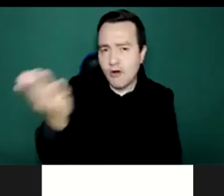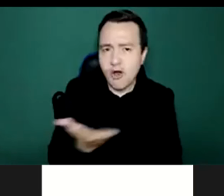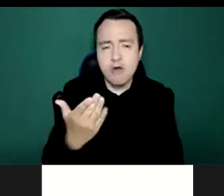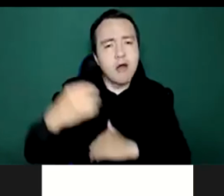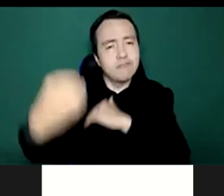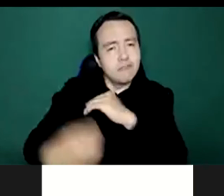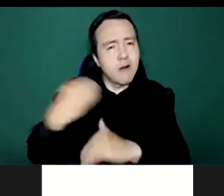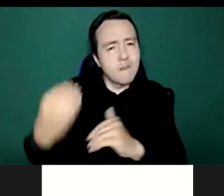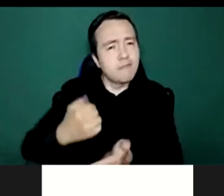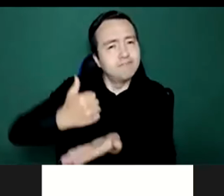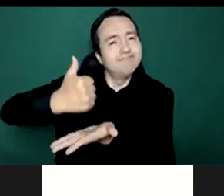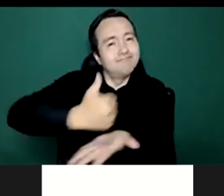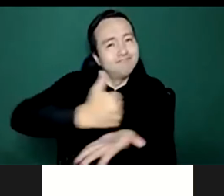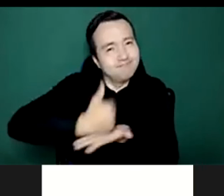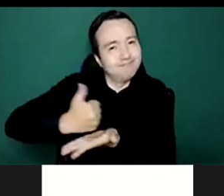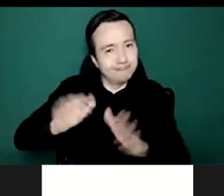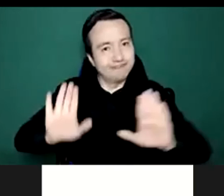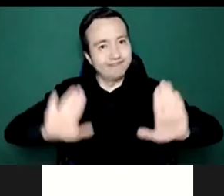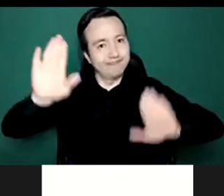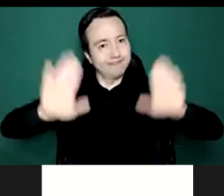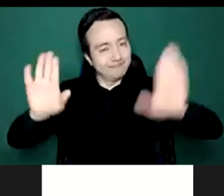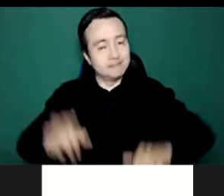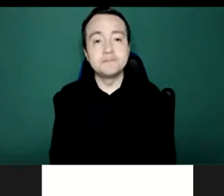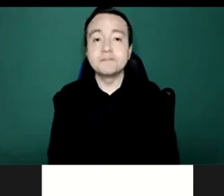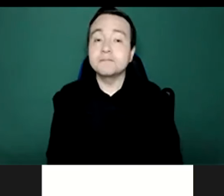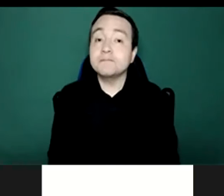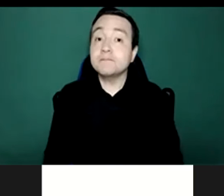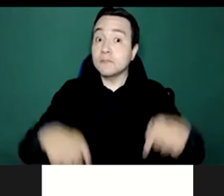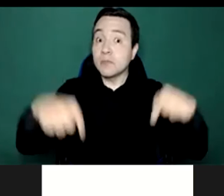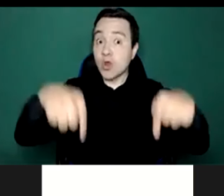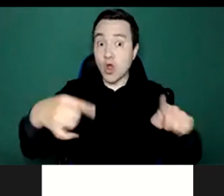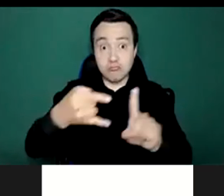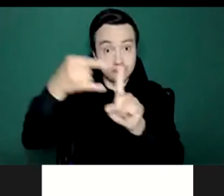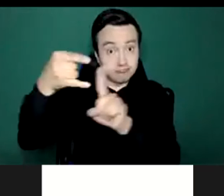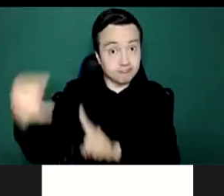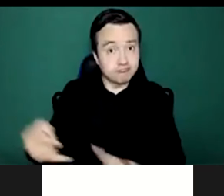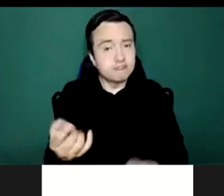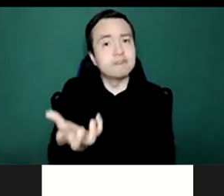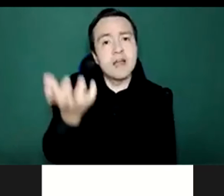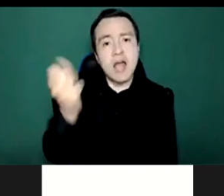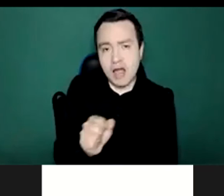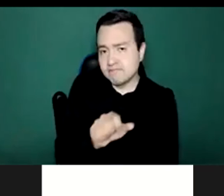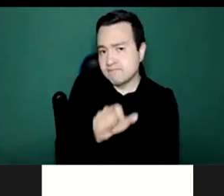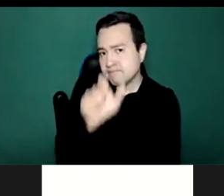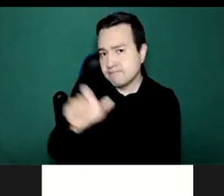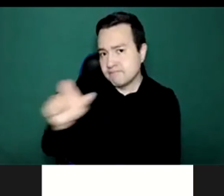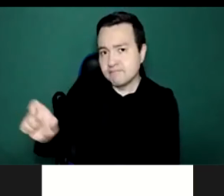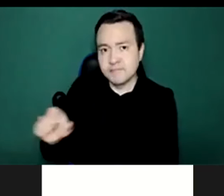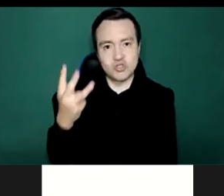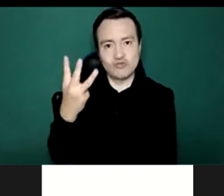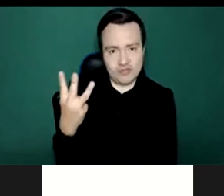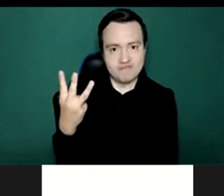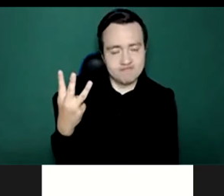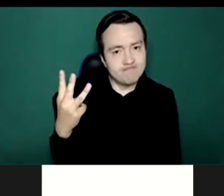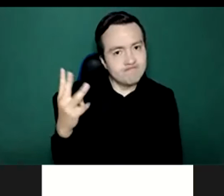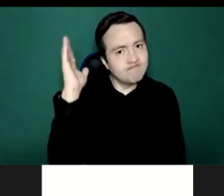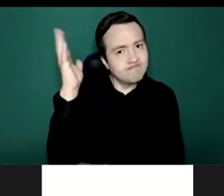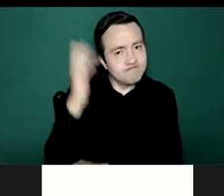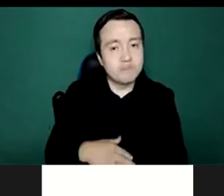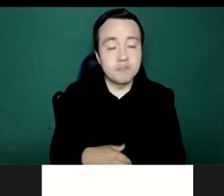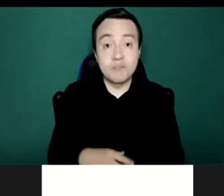Nuestro webinario de hoy tendrá 3 invitados. Comenzaremos con la presentación de la